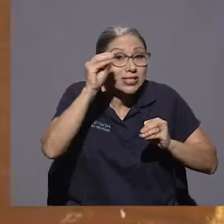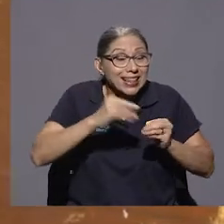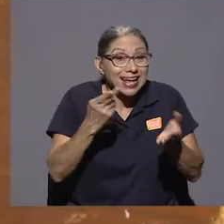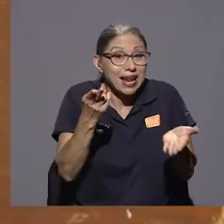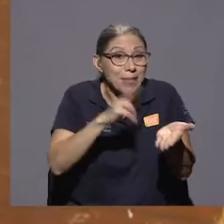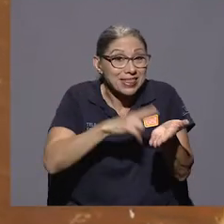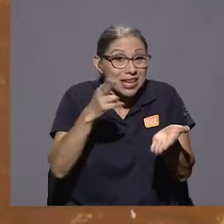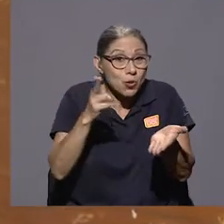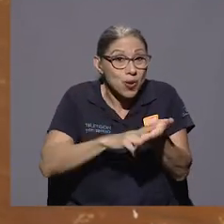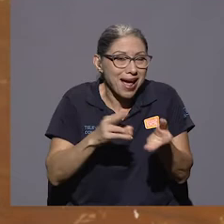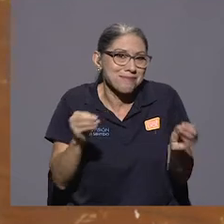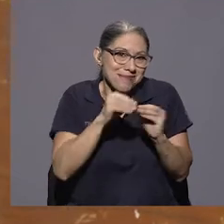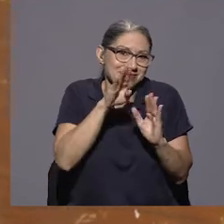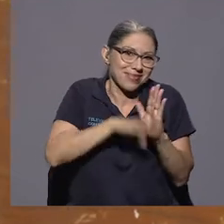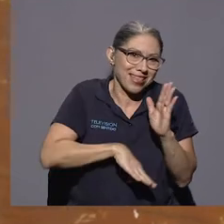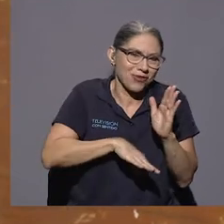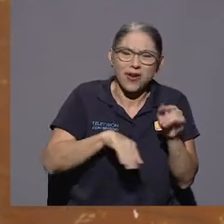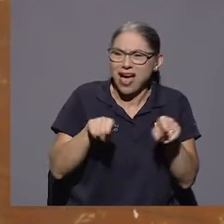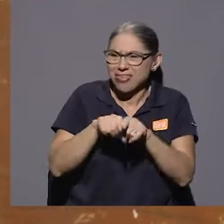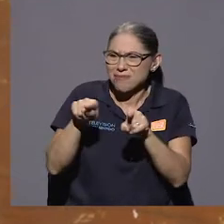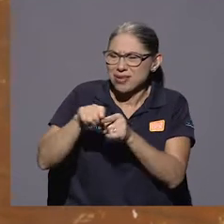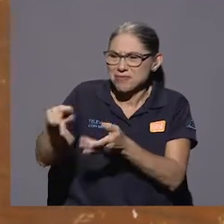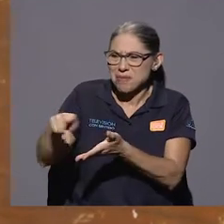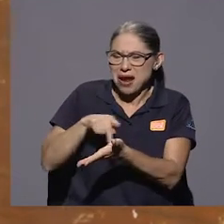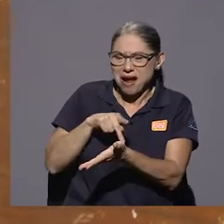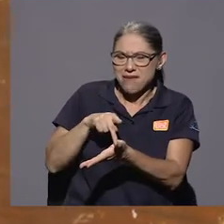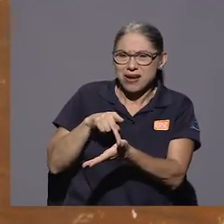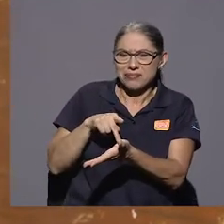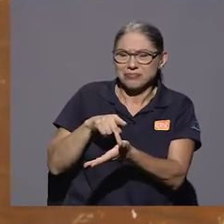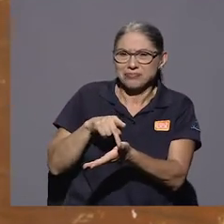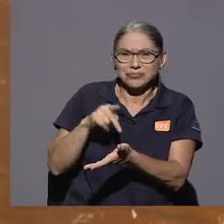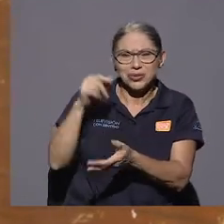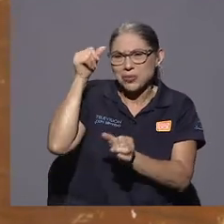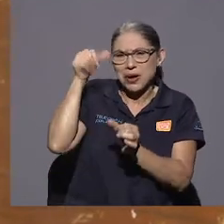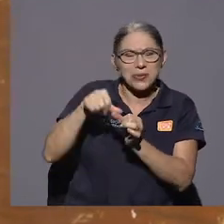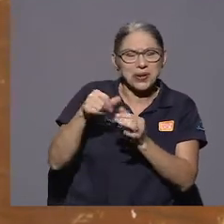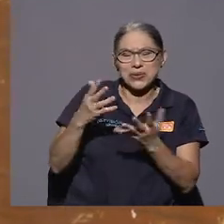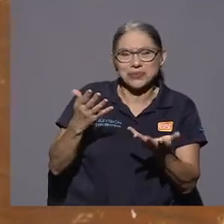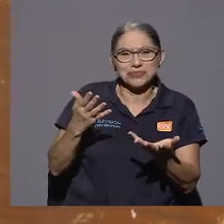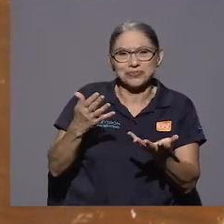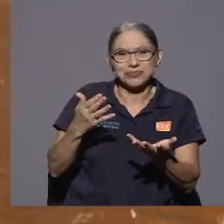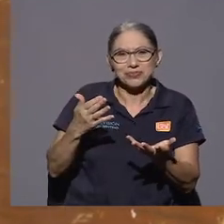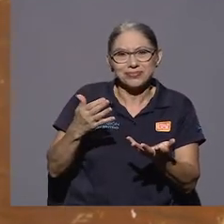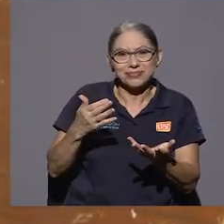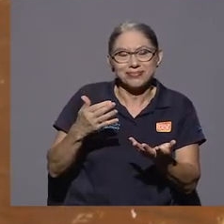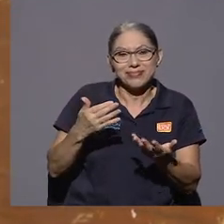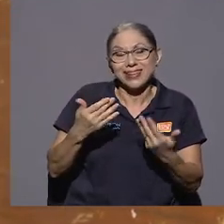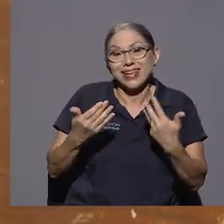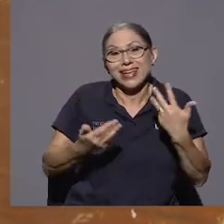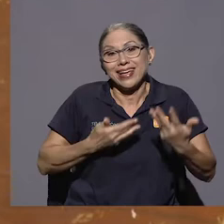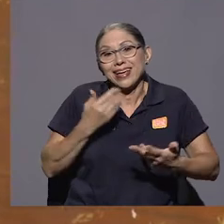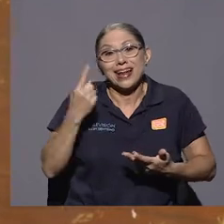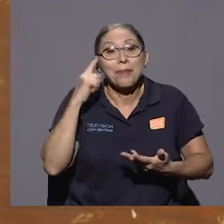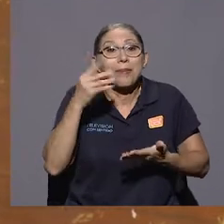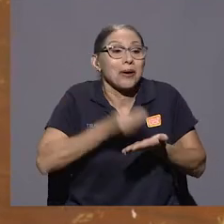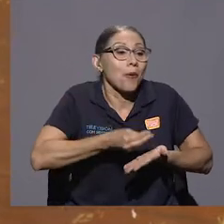me pagaban, no me acuerdo, o sea, era para los cangrejos